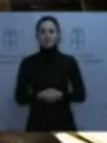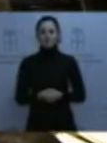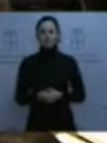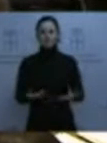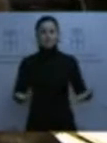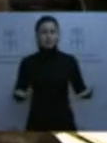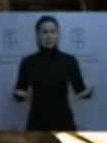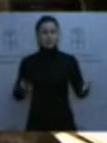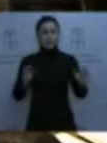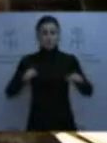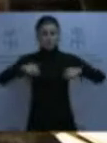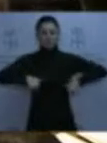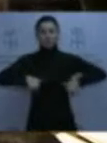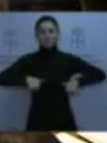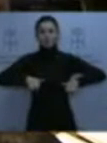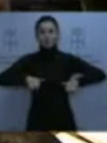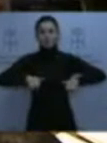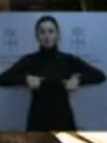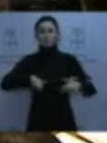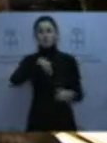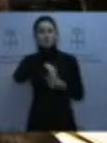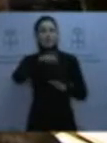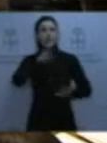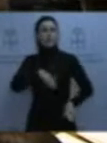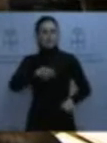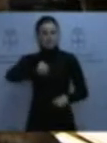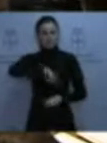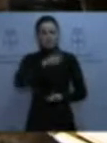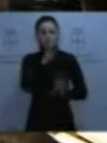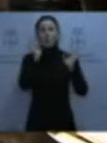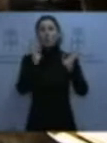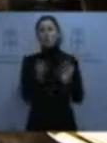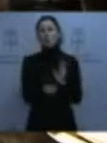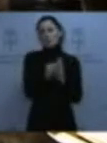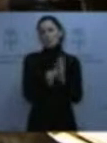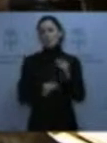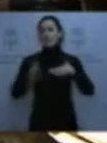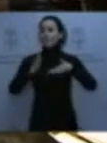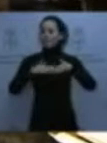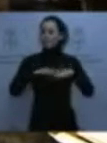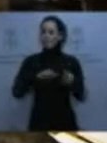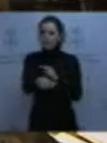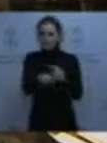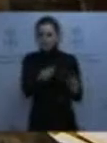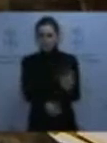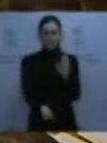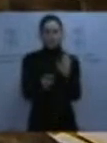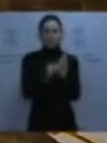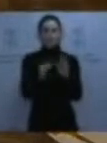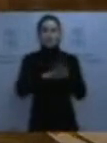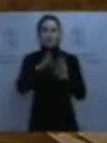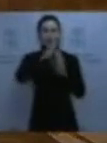Bueno, nosotros hoy votamos a favor de incorporar unos mínimos de transparencia en la